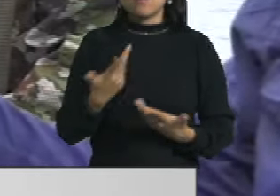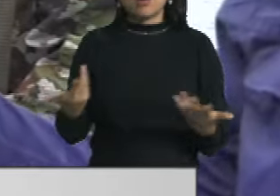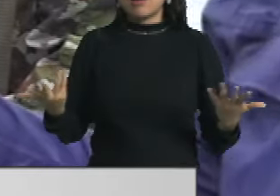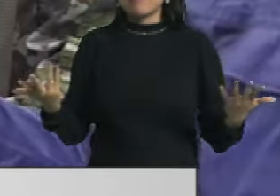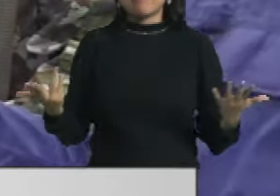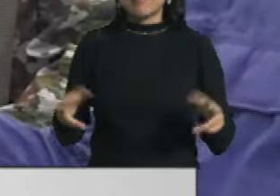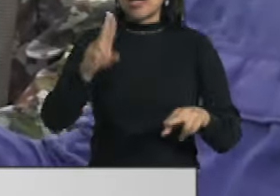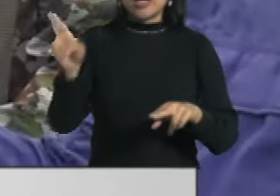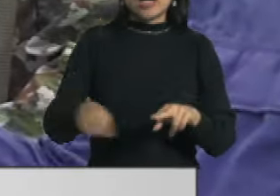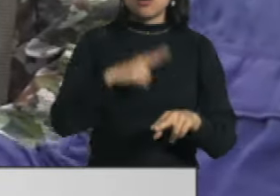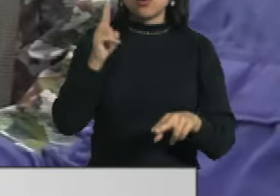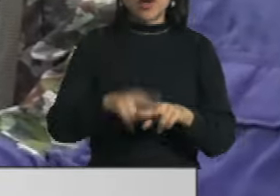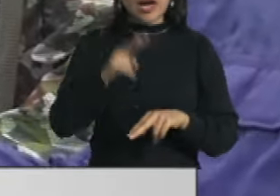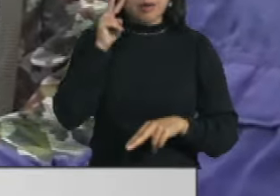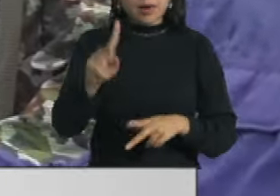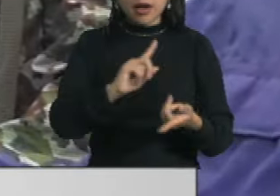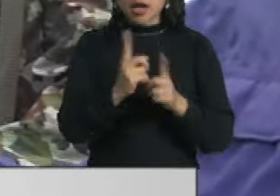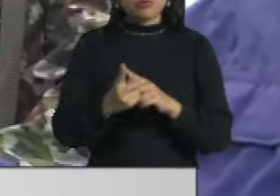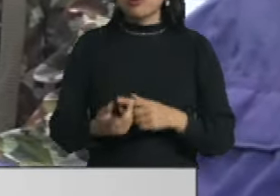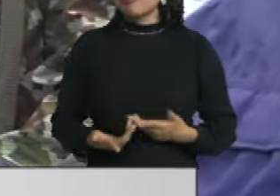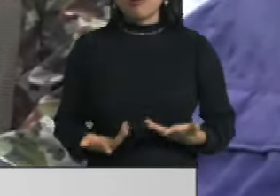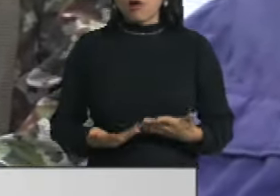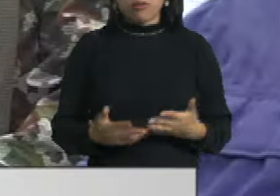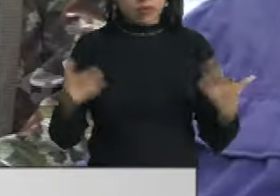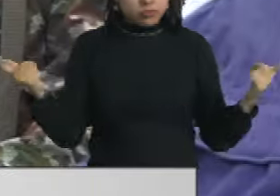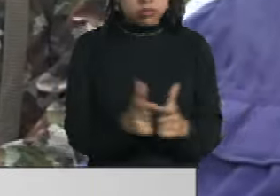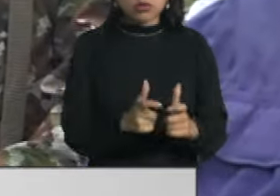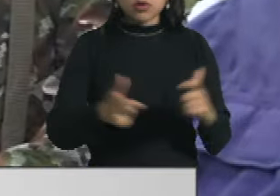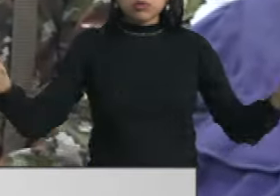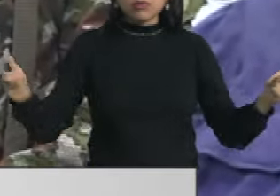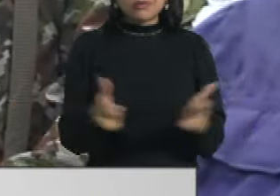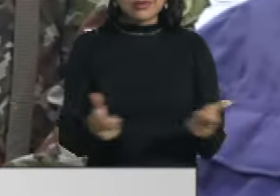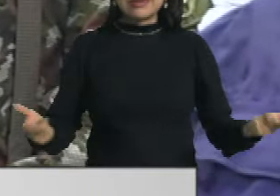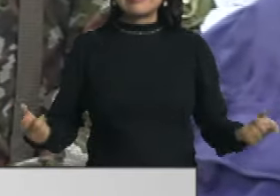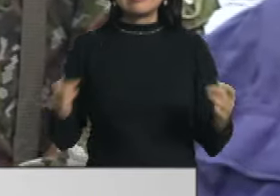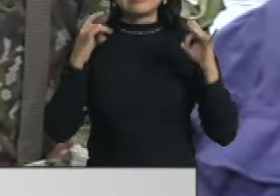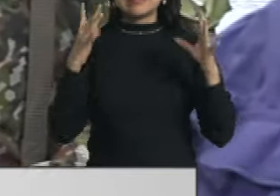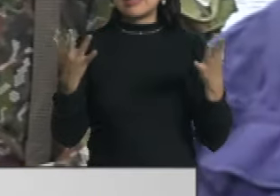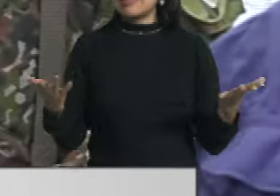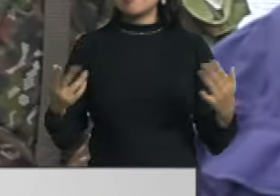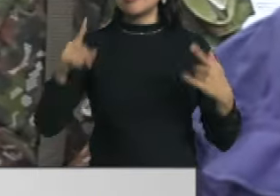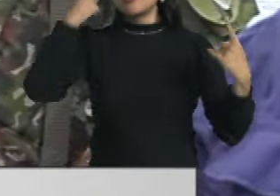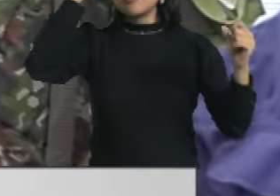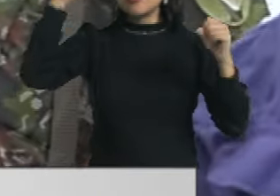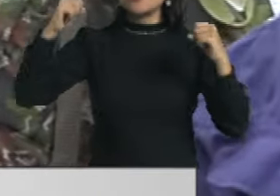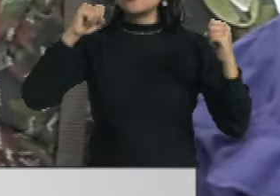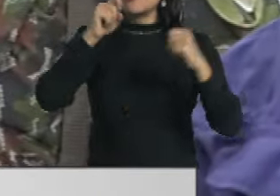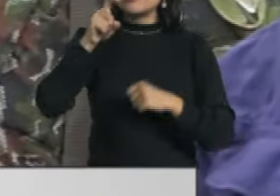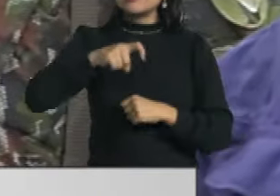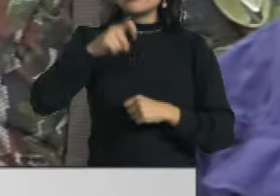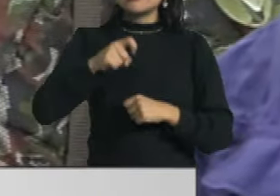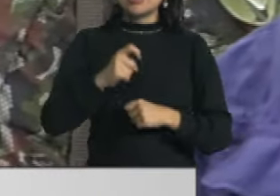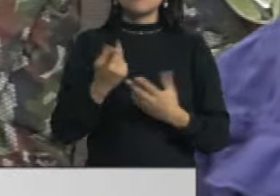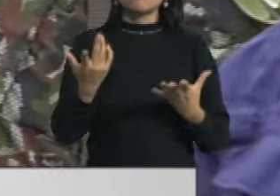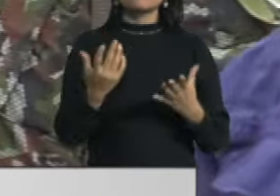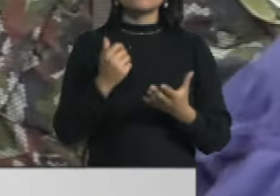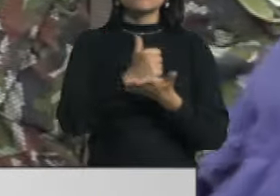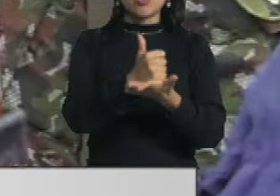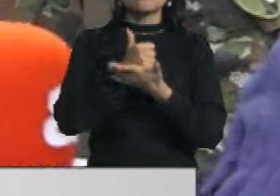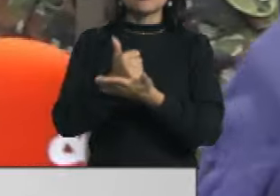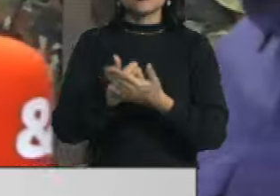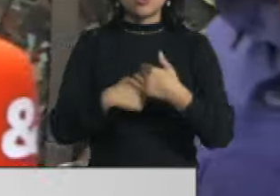tenemos unos cambios cada vez más dramáticos y hay que buscar fuentes que sean permanentes de agua para estas